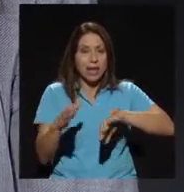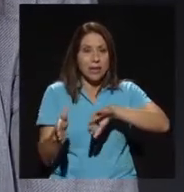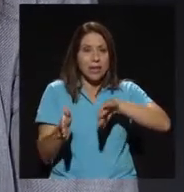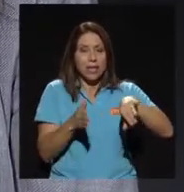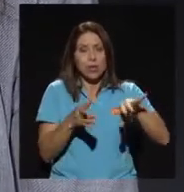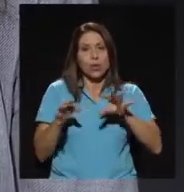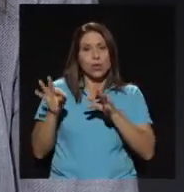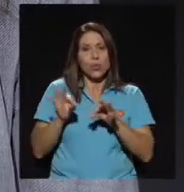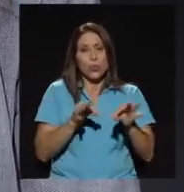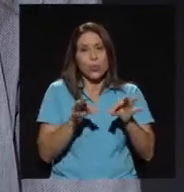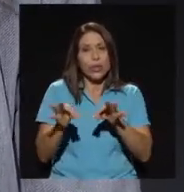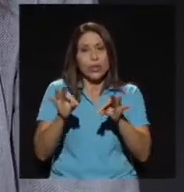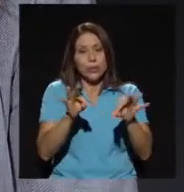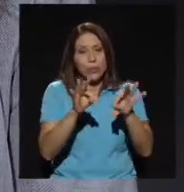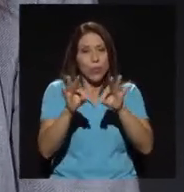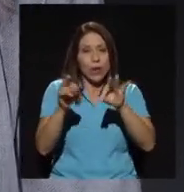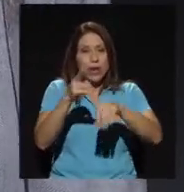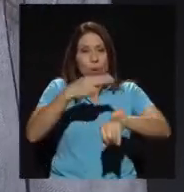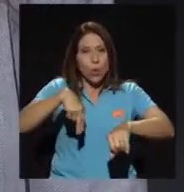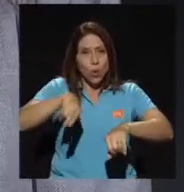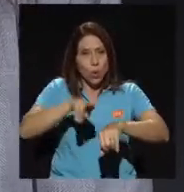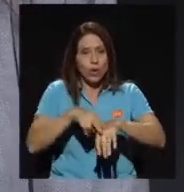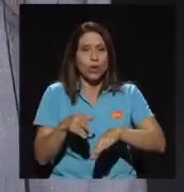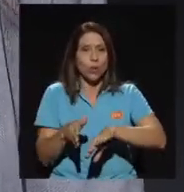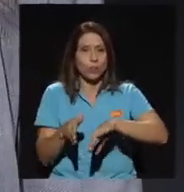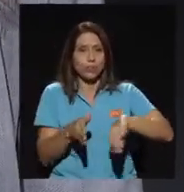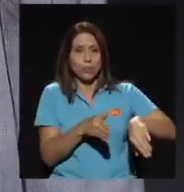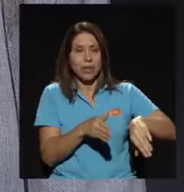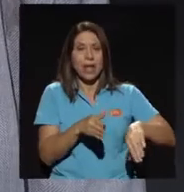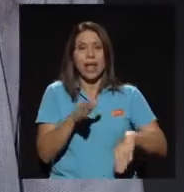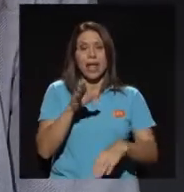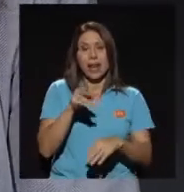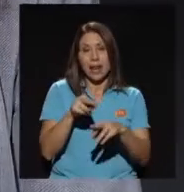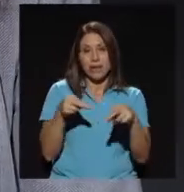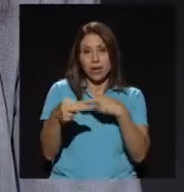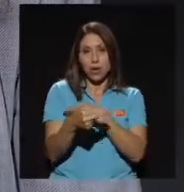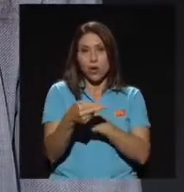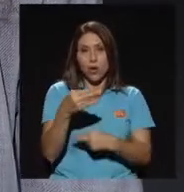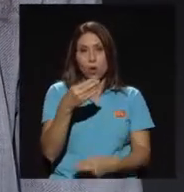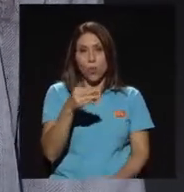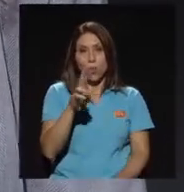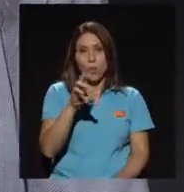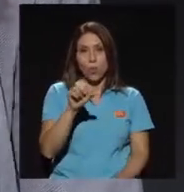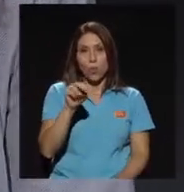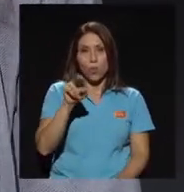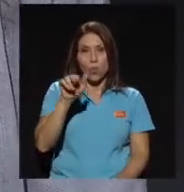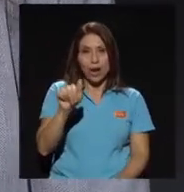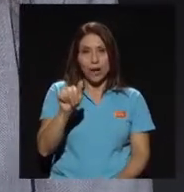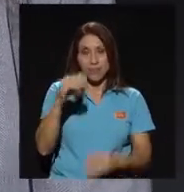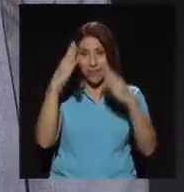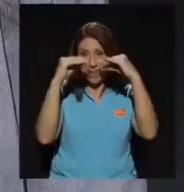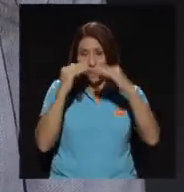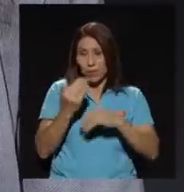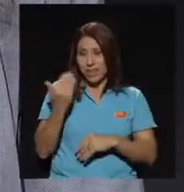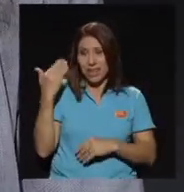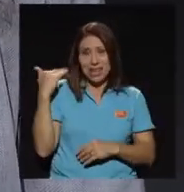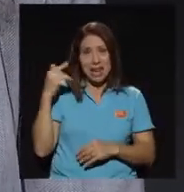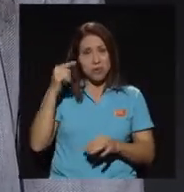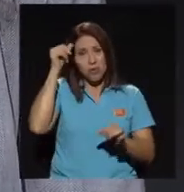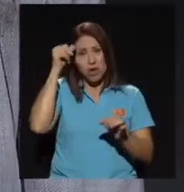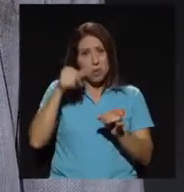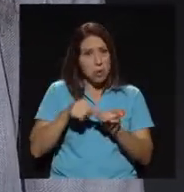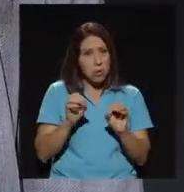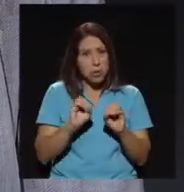turismo ecológico y tal. En la región Brunca, en el informe anterior, la verdad no recuerdo ninguna innovación que uno tenga como presente,